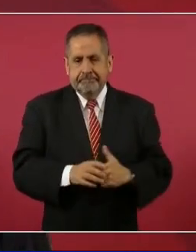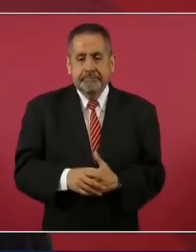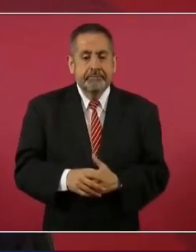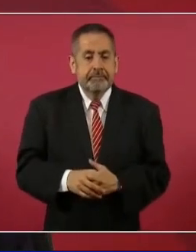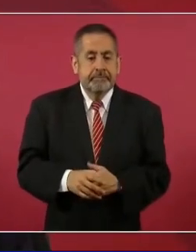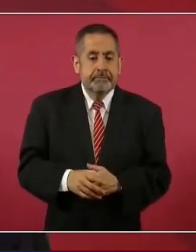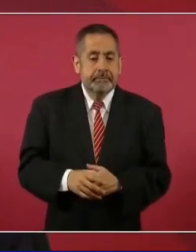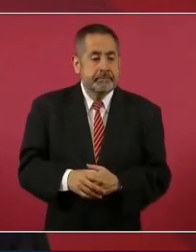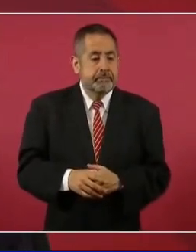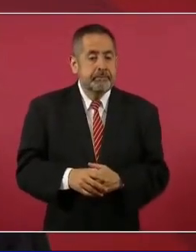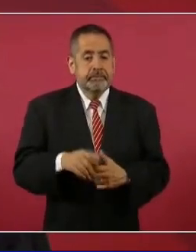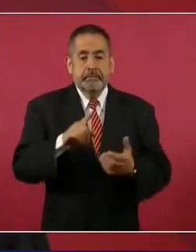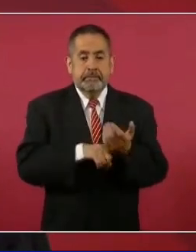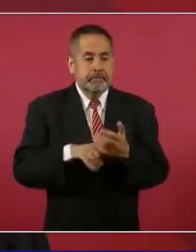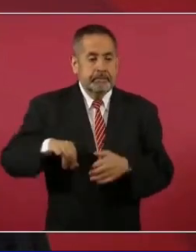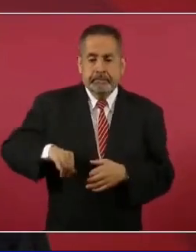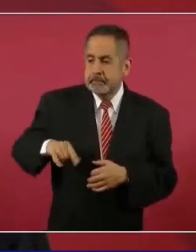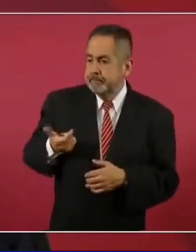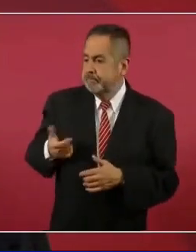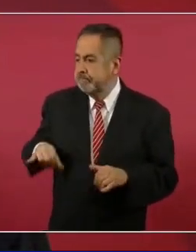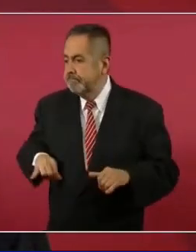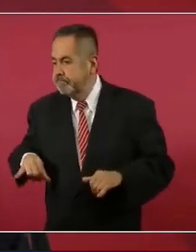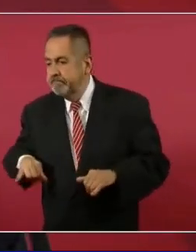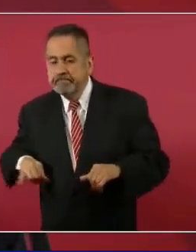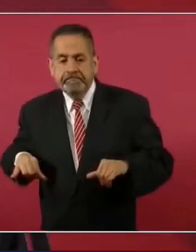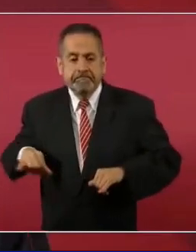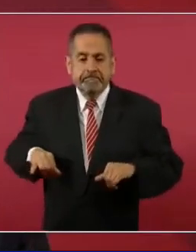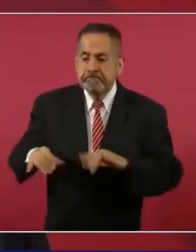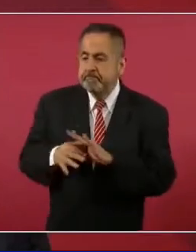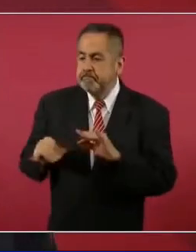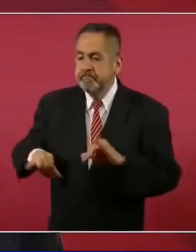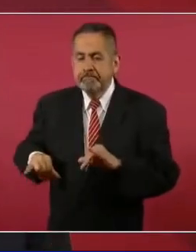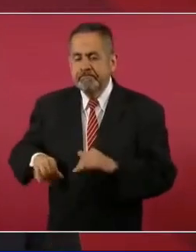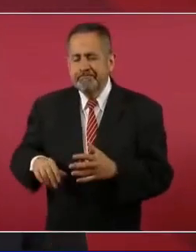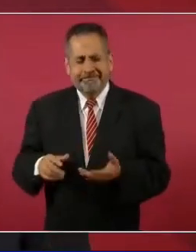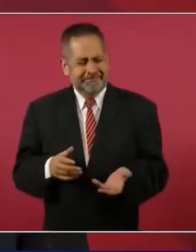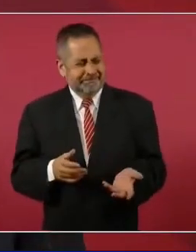todos los intereses cuentan para ellos,